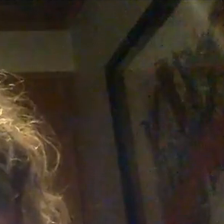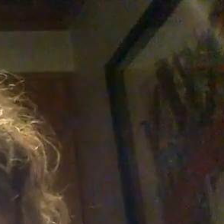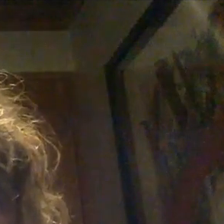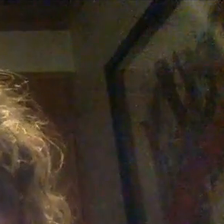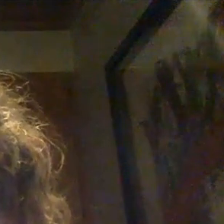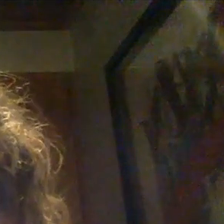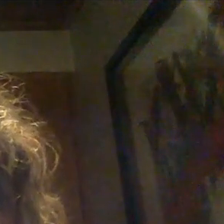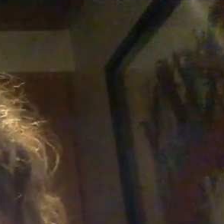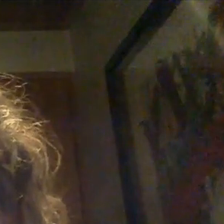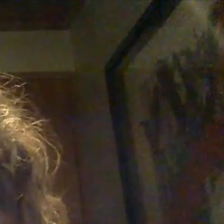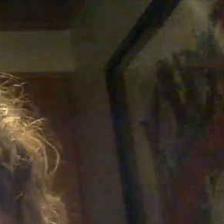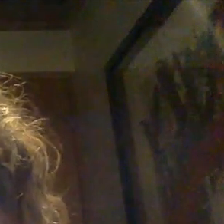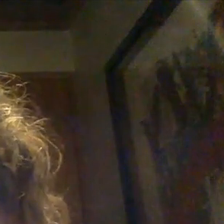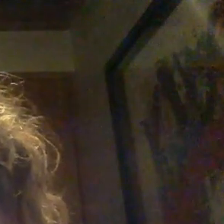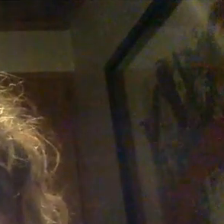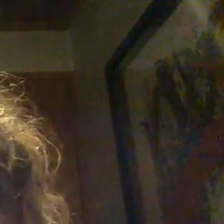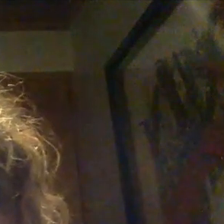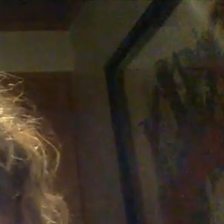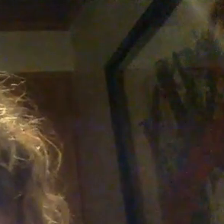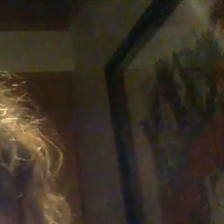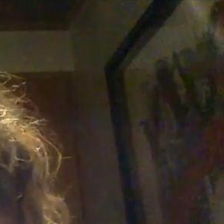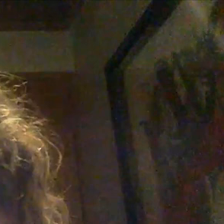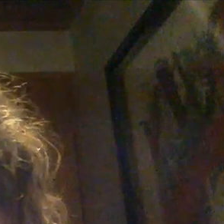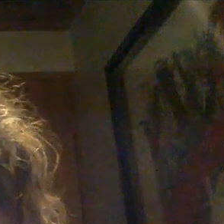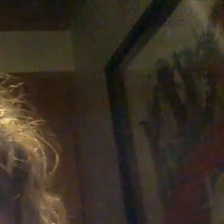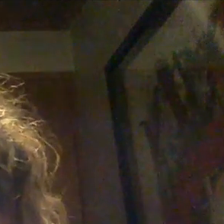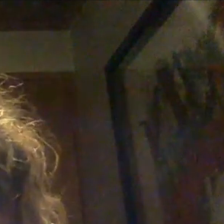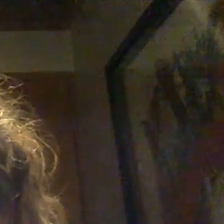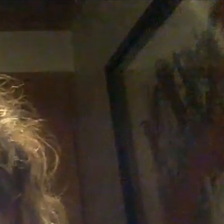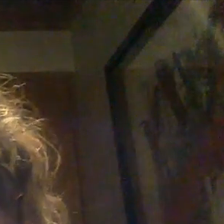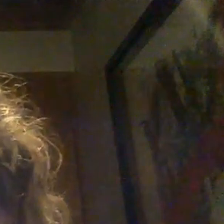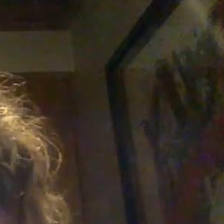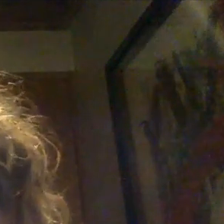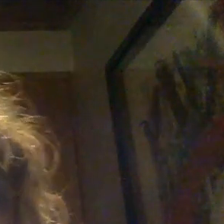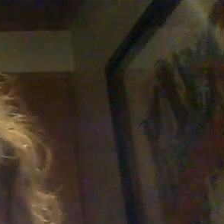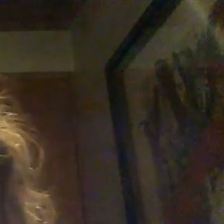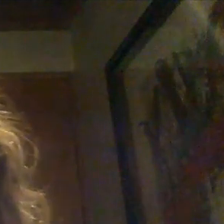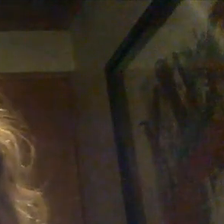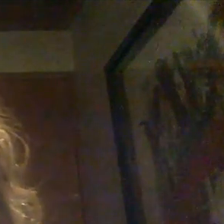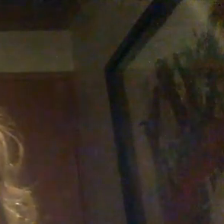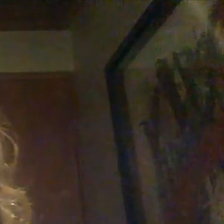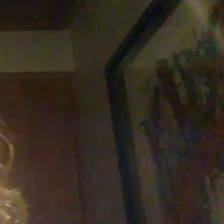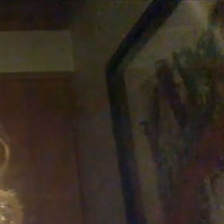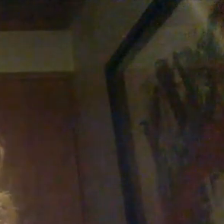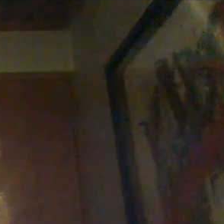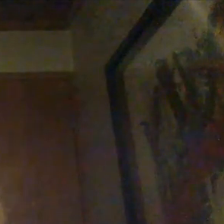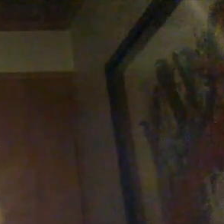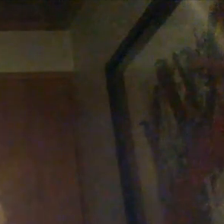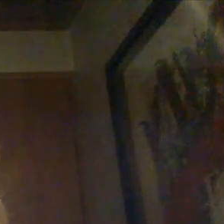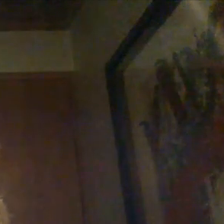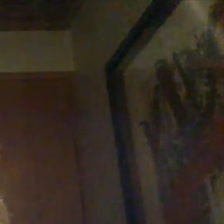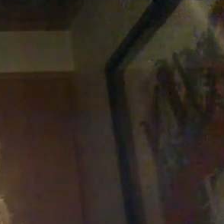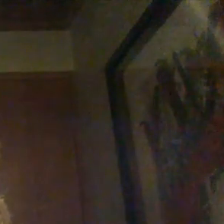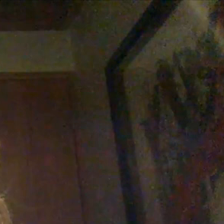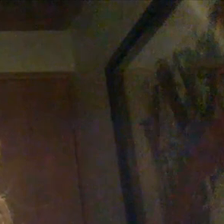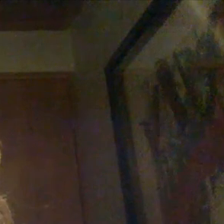mediar los procesos, digamos, cognitivos, y que involucra muchas vías de transducción celular.